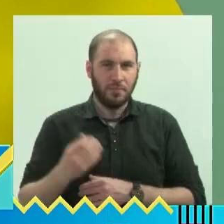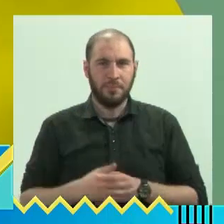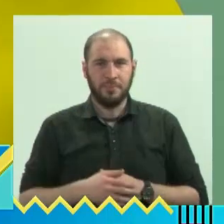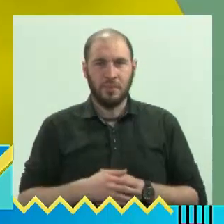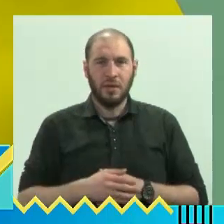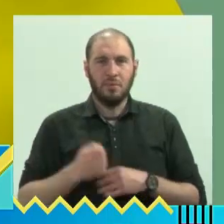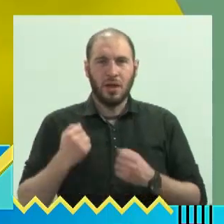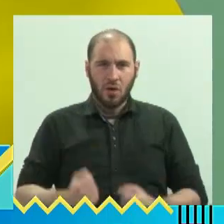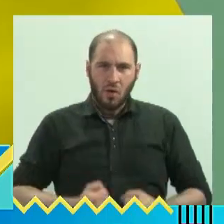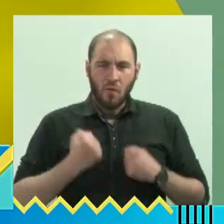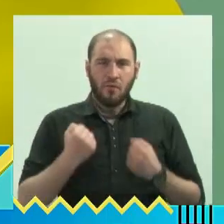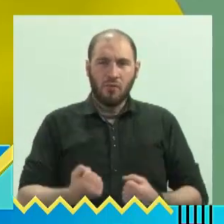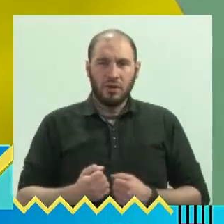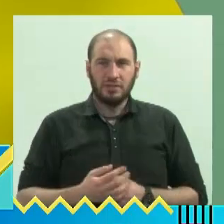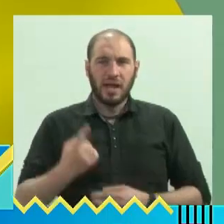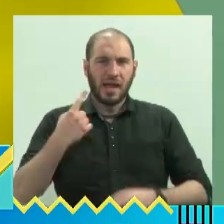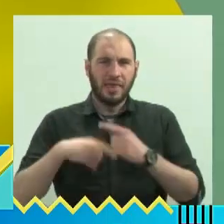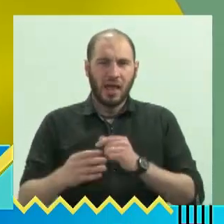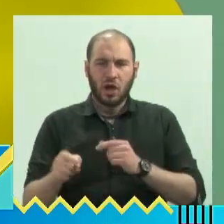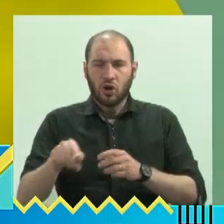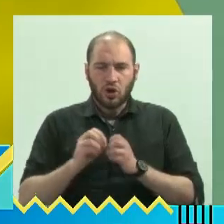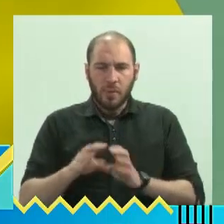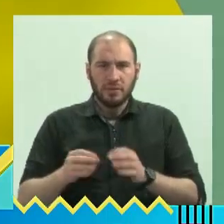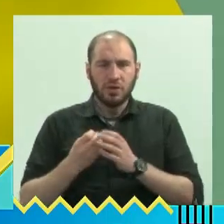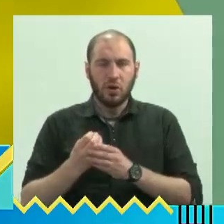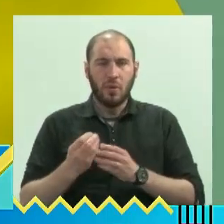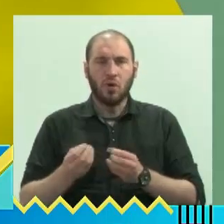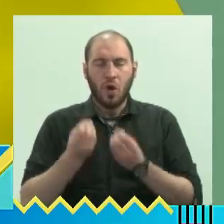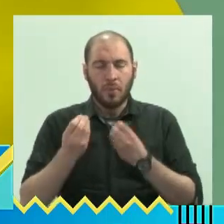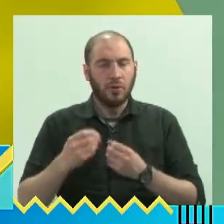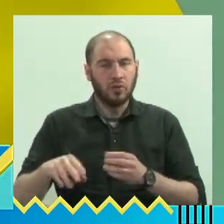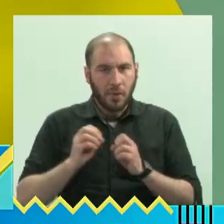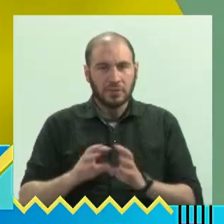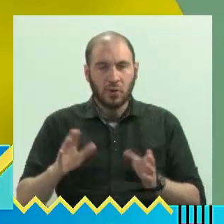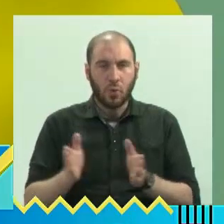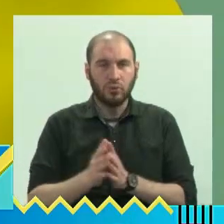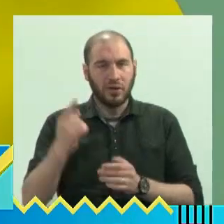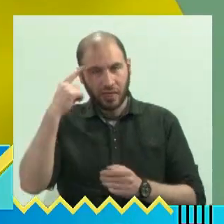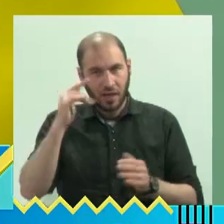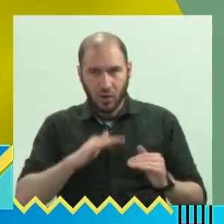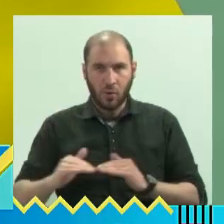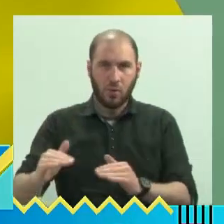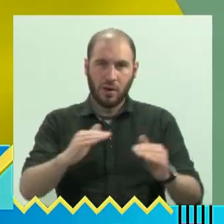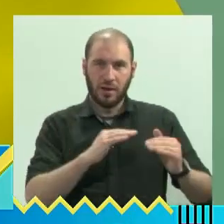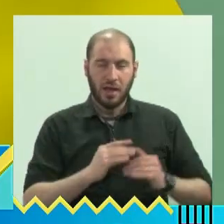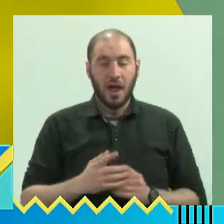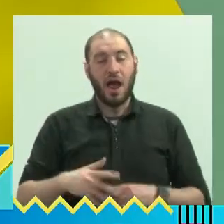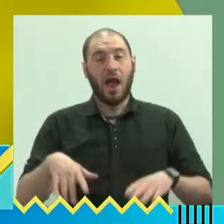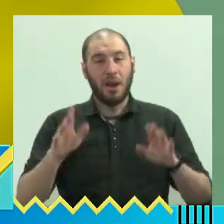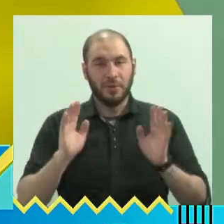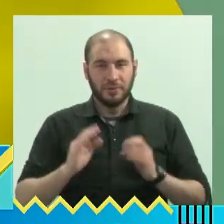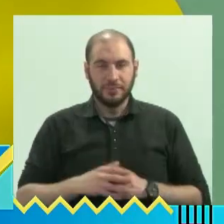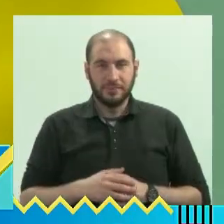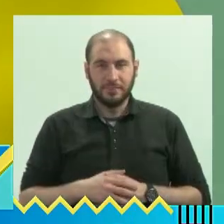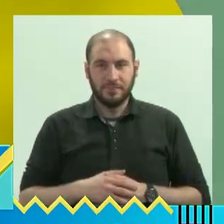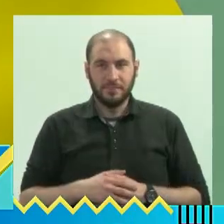para fortalecer esa idea de un origen común, ideas comunes. Pueden tener algo